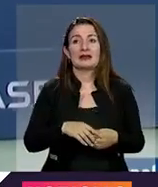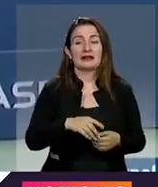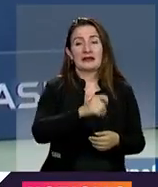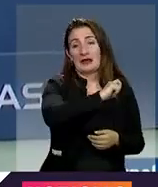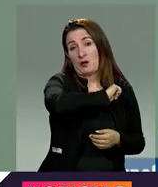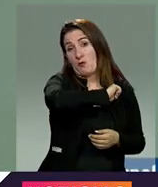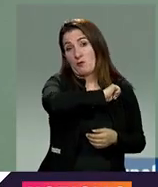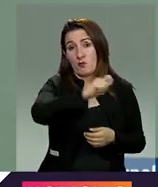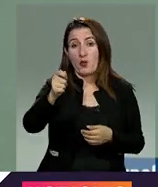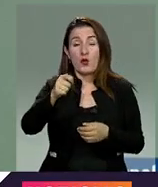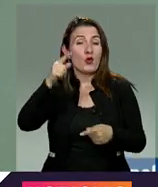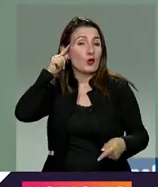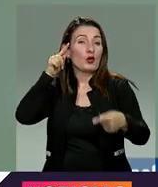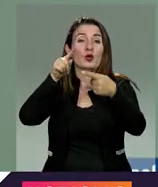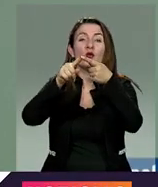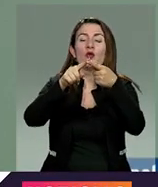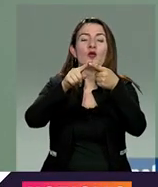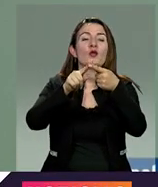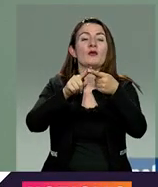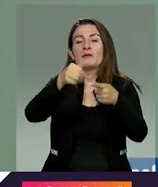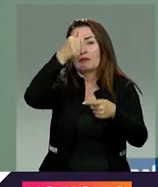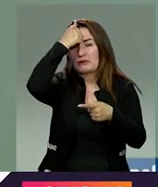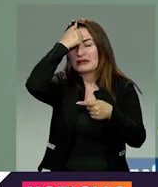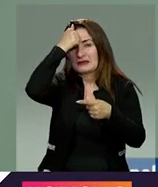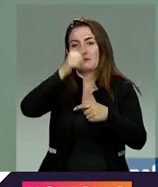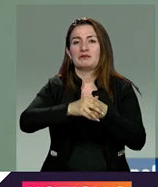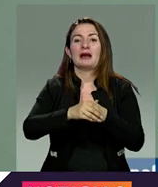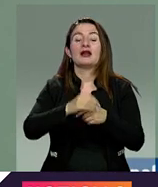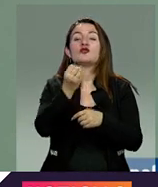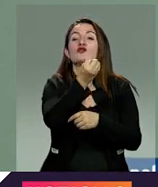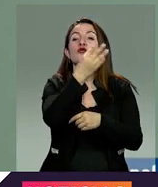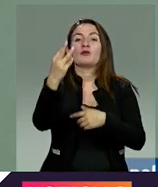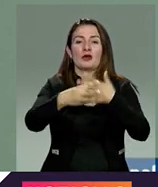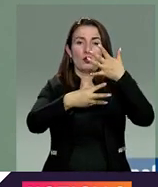llegar al cuadro principal de Roland Garros gracias a ser la número 8